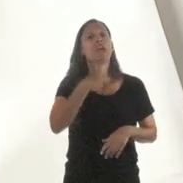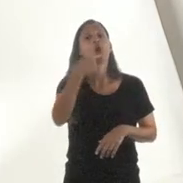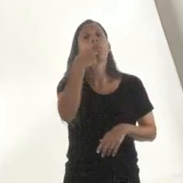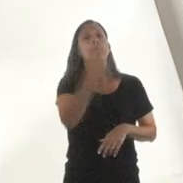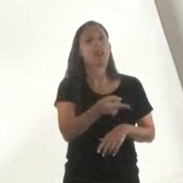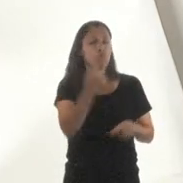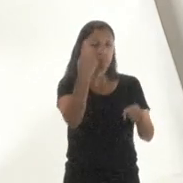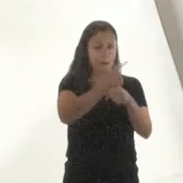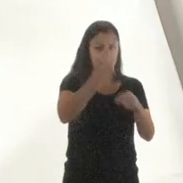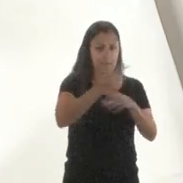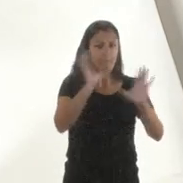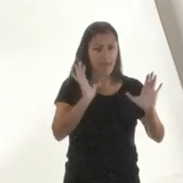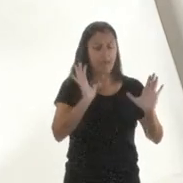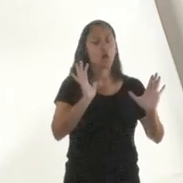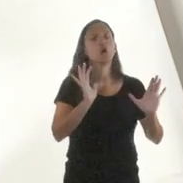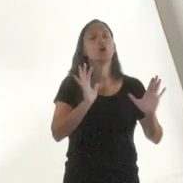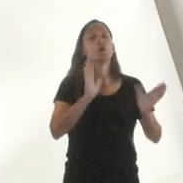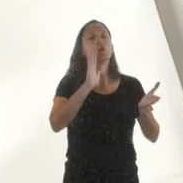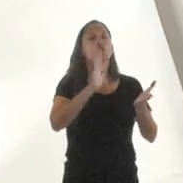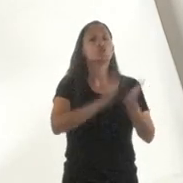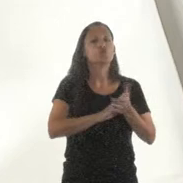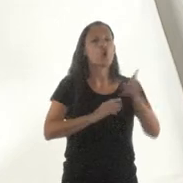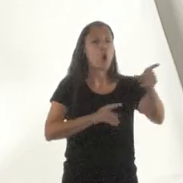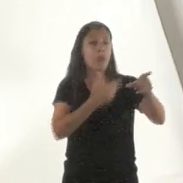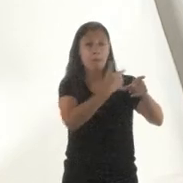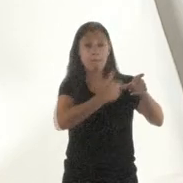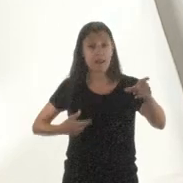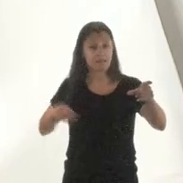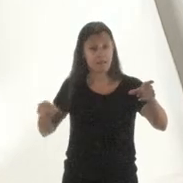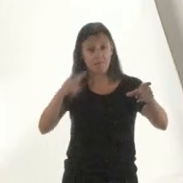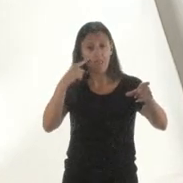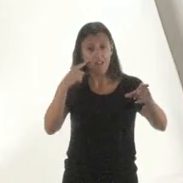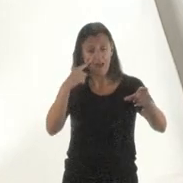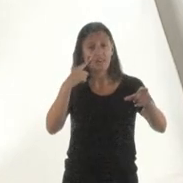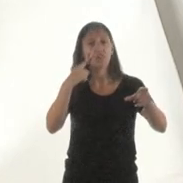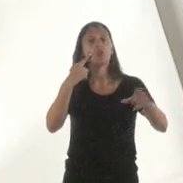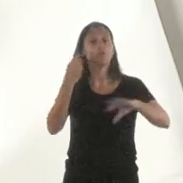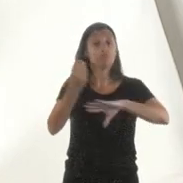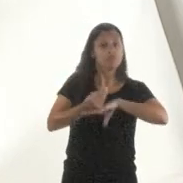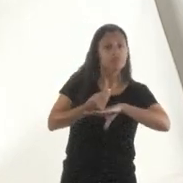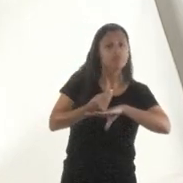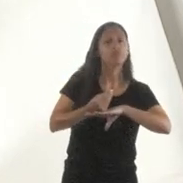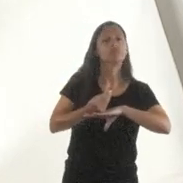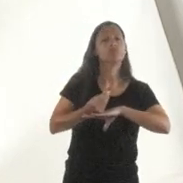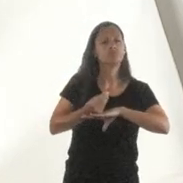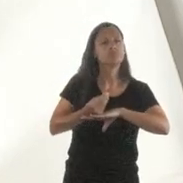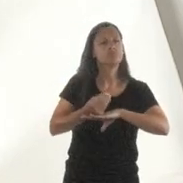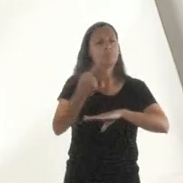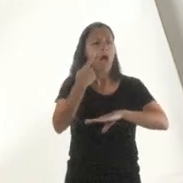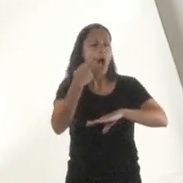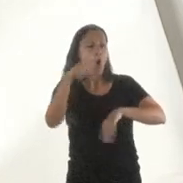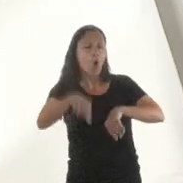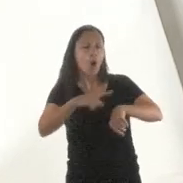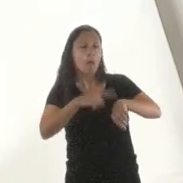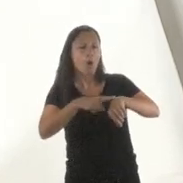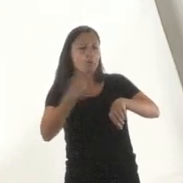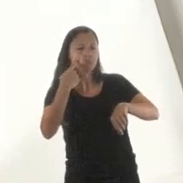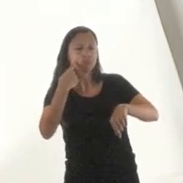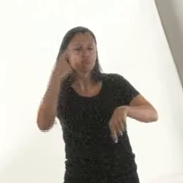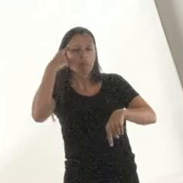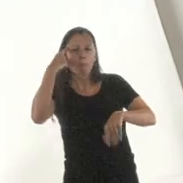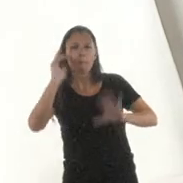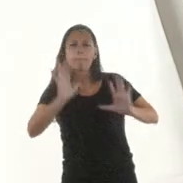preguntar primero sobre si el presidente o la presidencia de la Nación evalúa la reforma de la Corte o